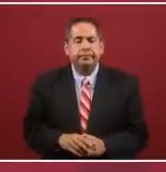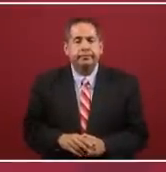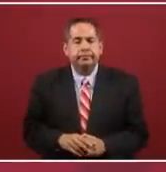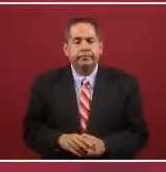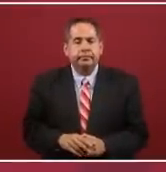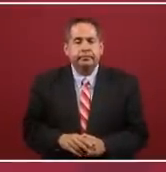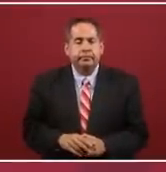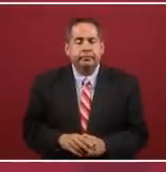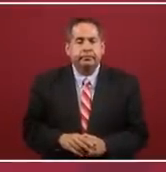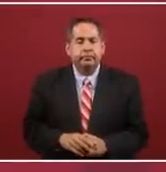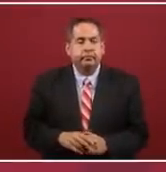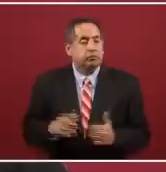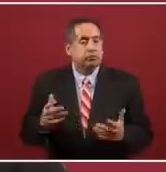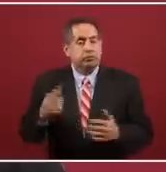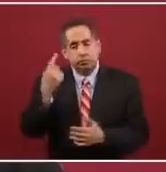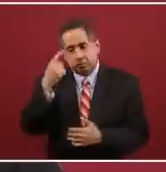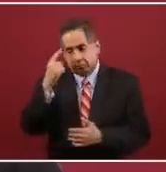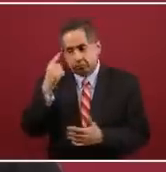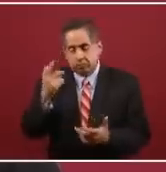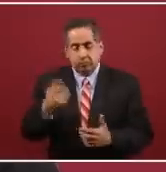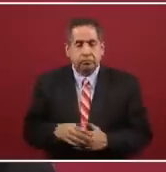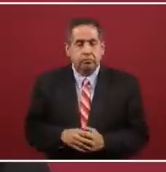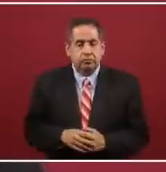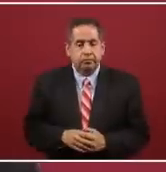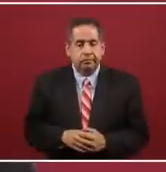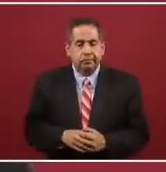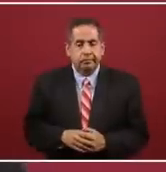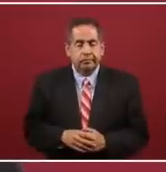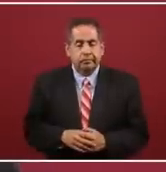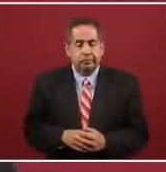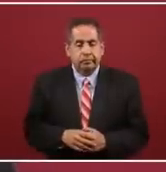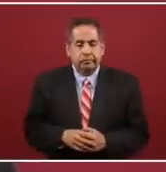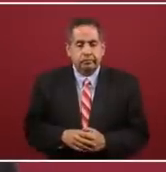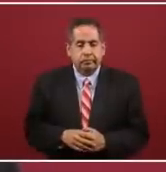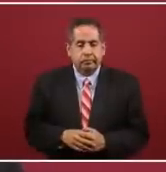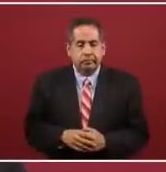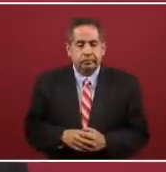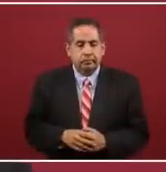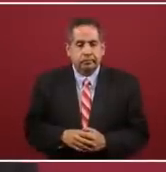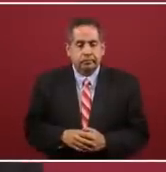Y fue para que se